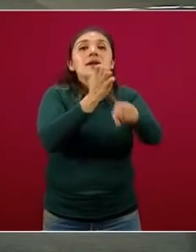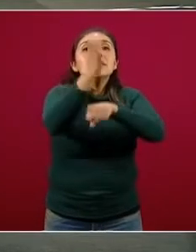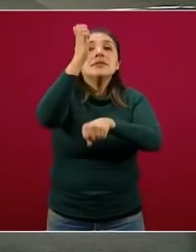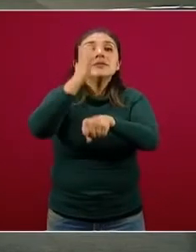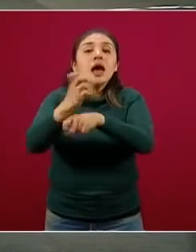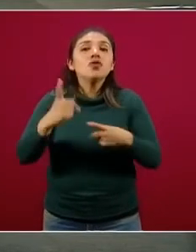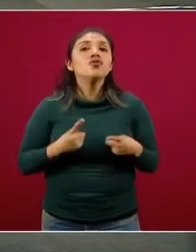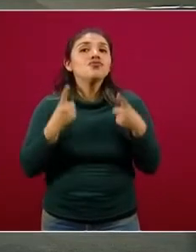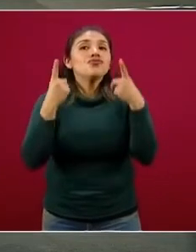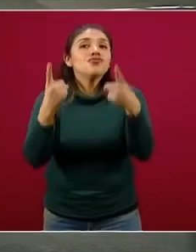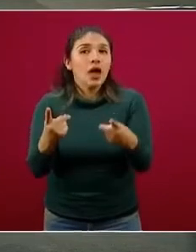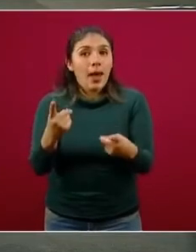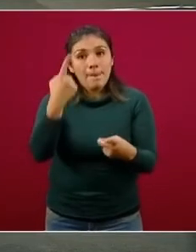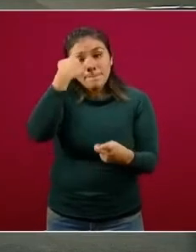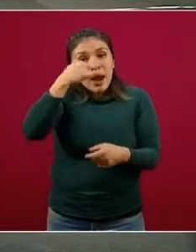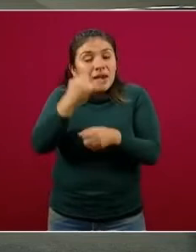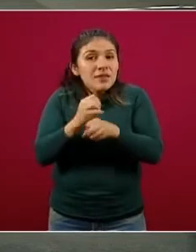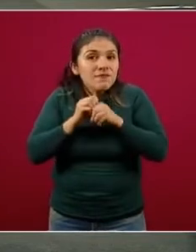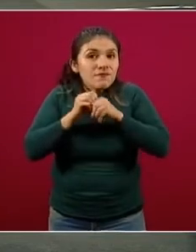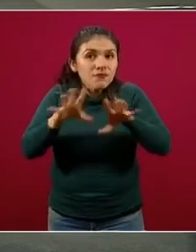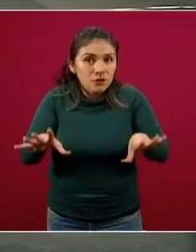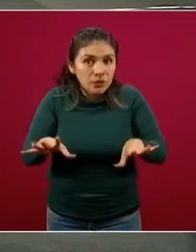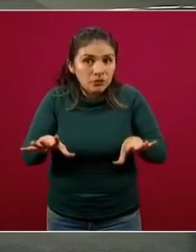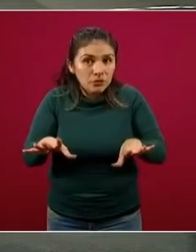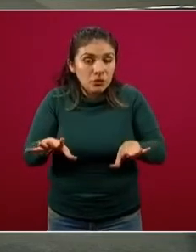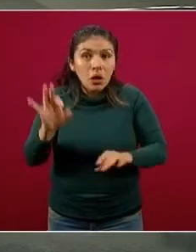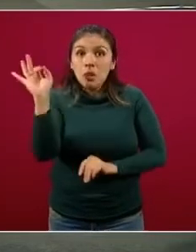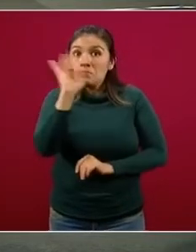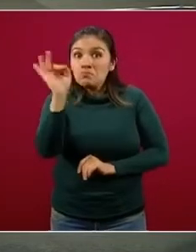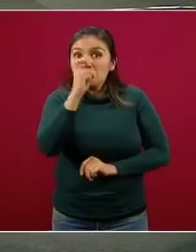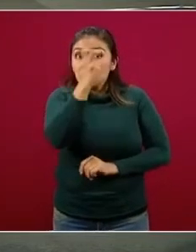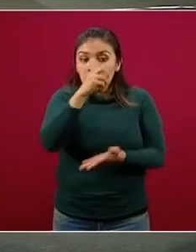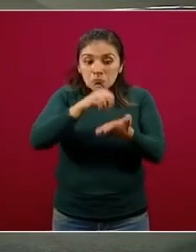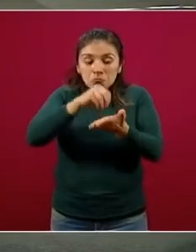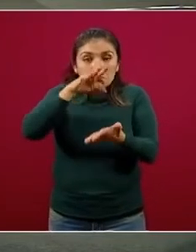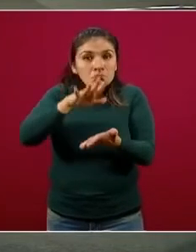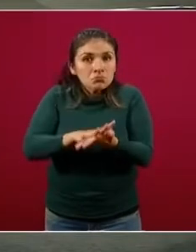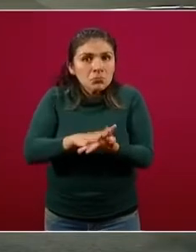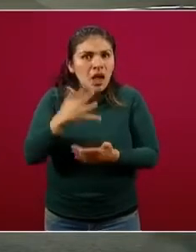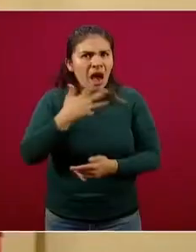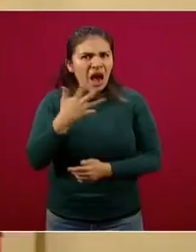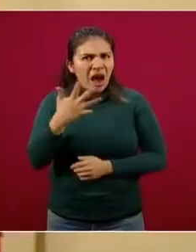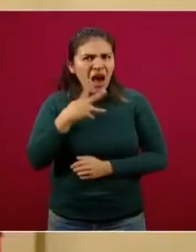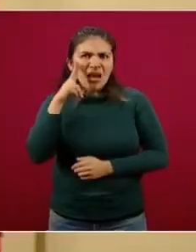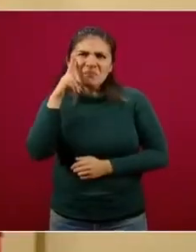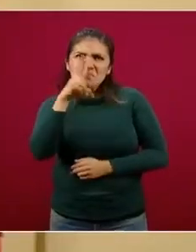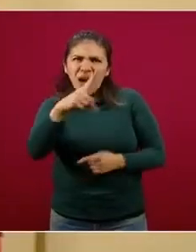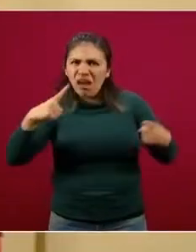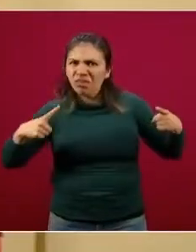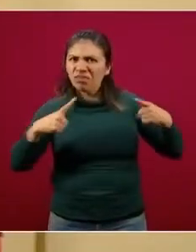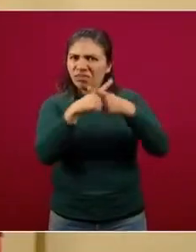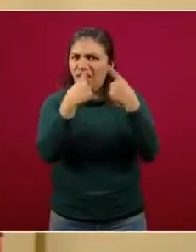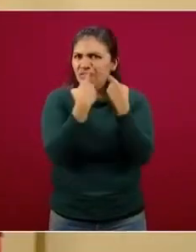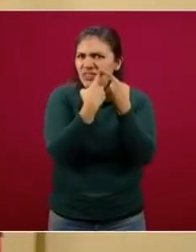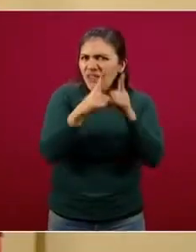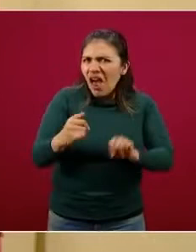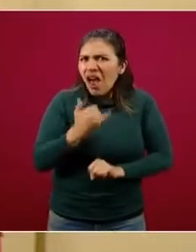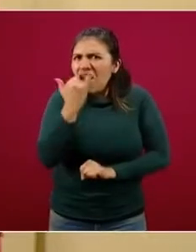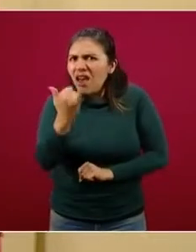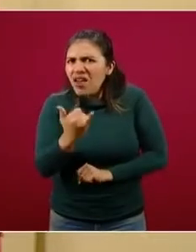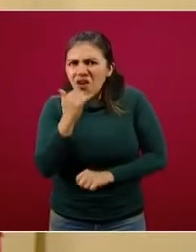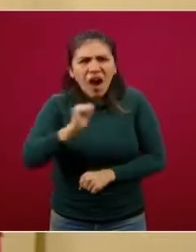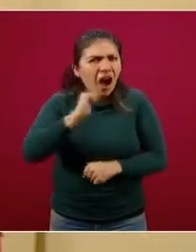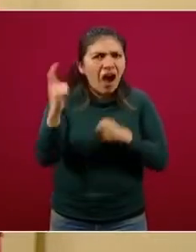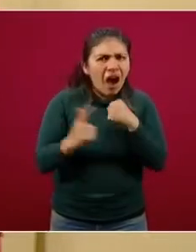al sistema de información. Si en ese registro hay una discrepancia o hay algún error